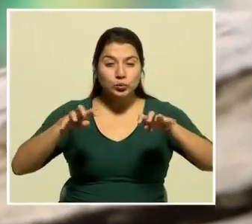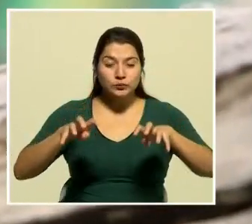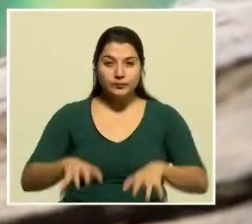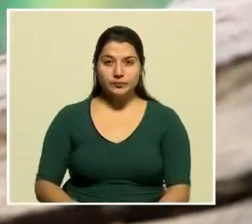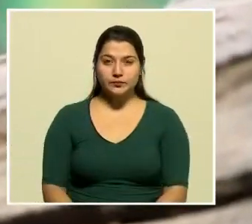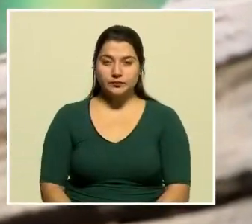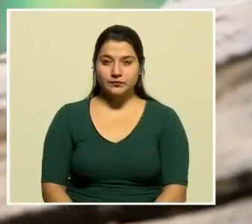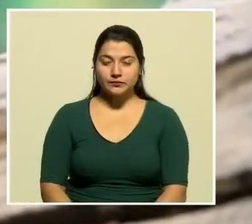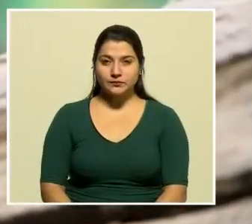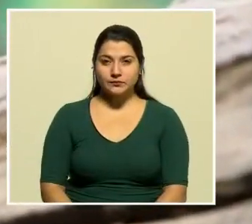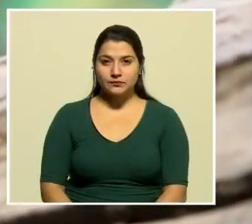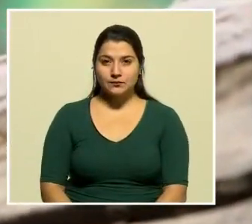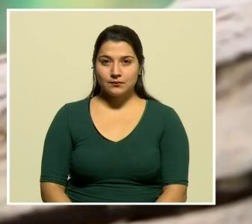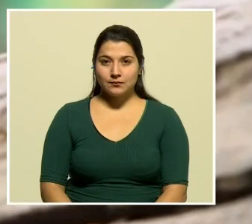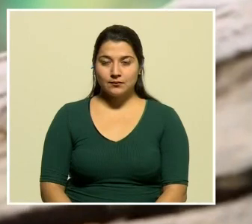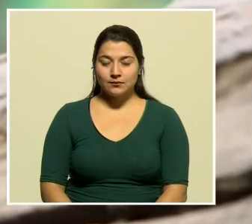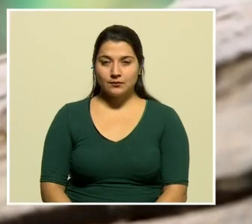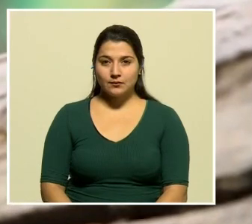extremidad.